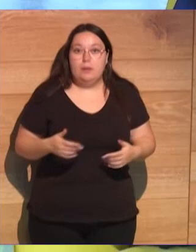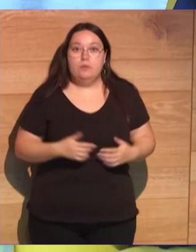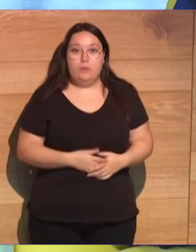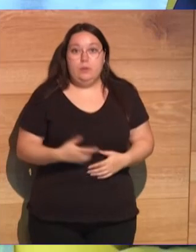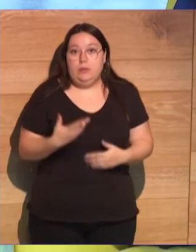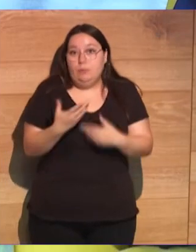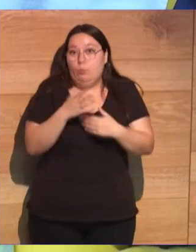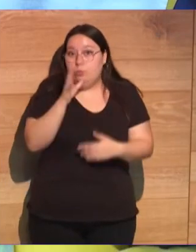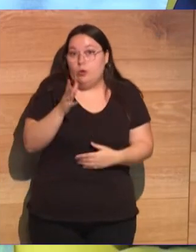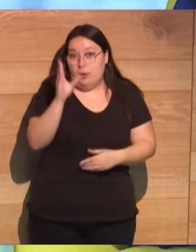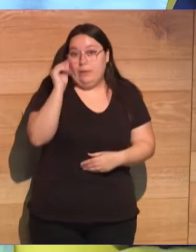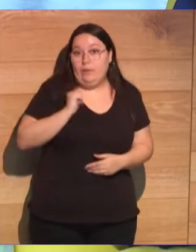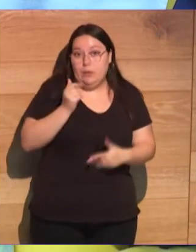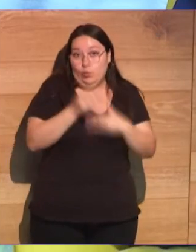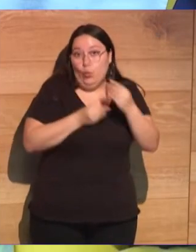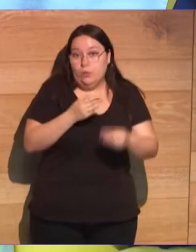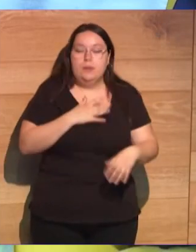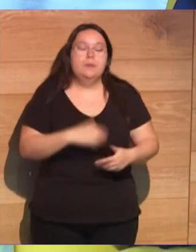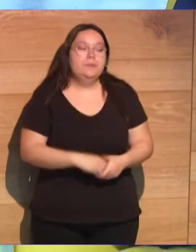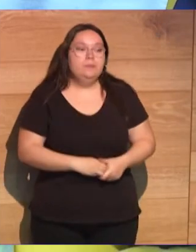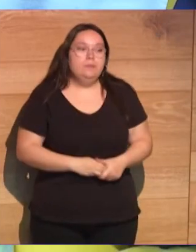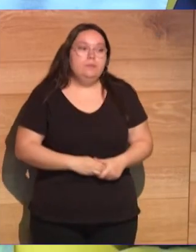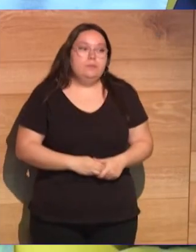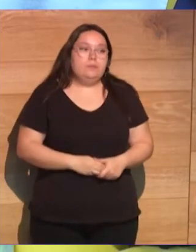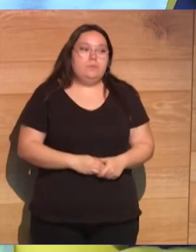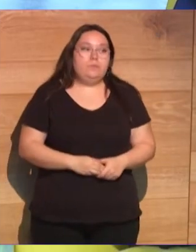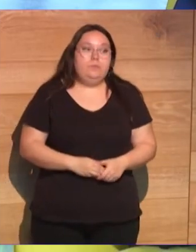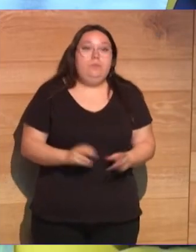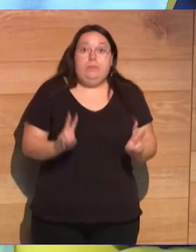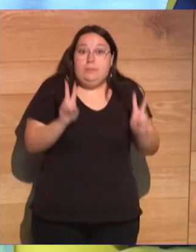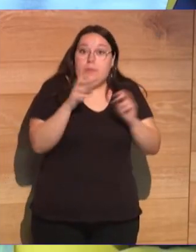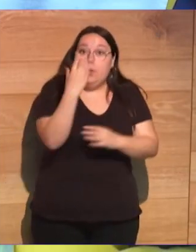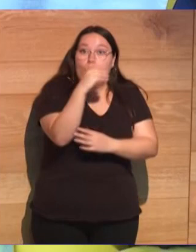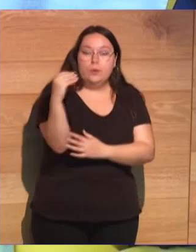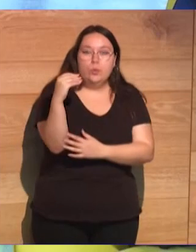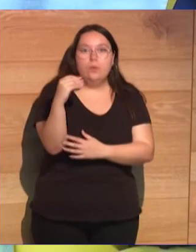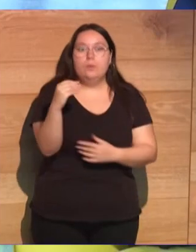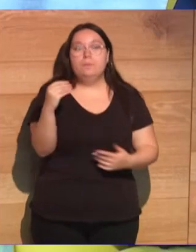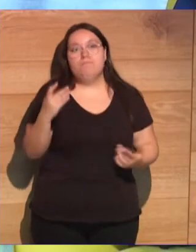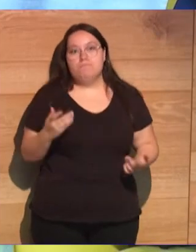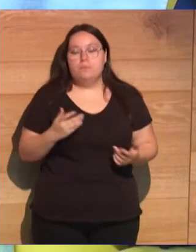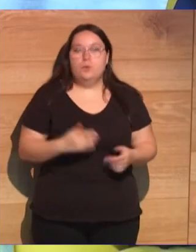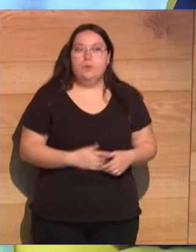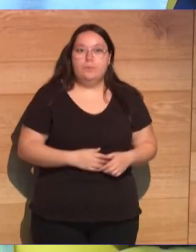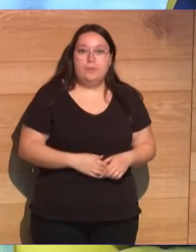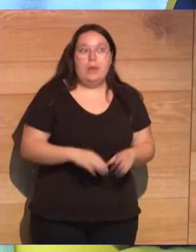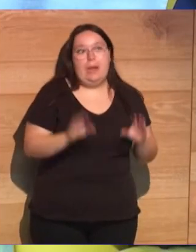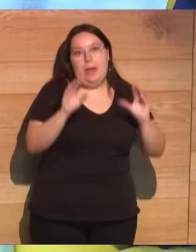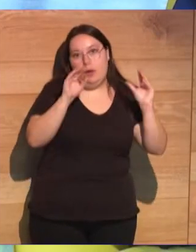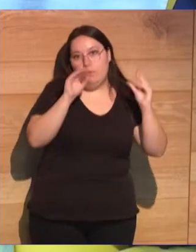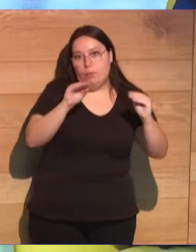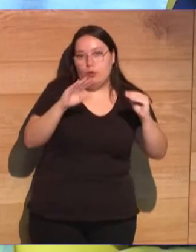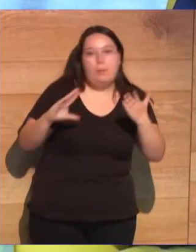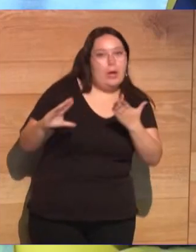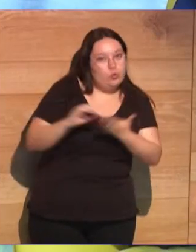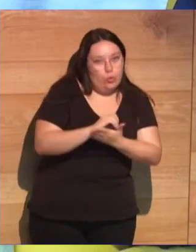las personas, ¿no? Y sobre todo en el sentido de la juventud, pues que aparte de la formación a todos,